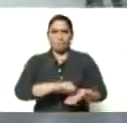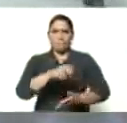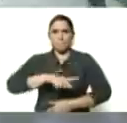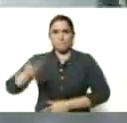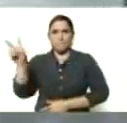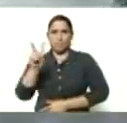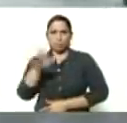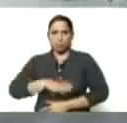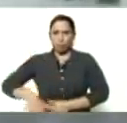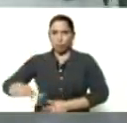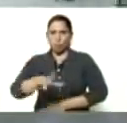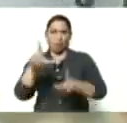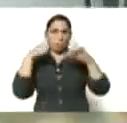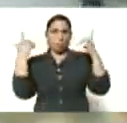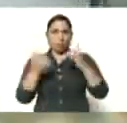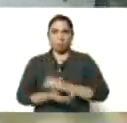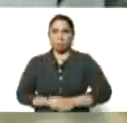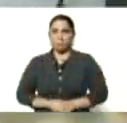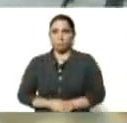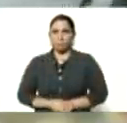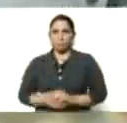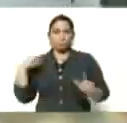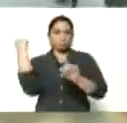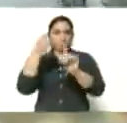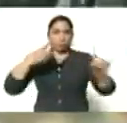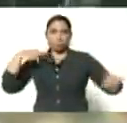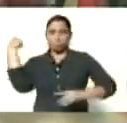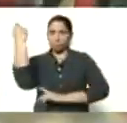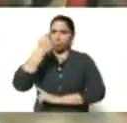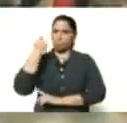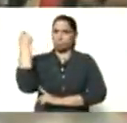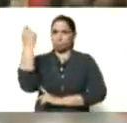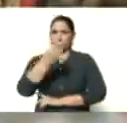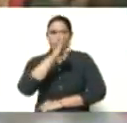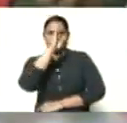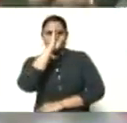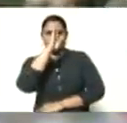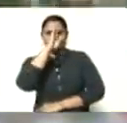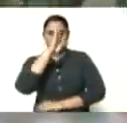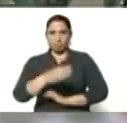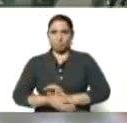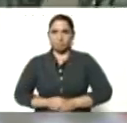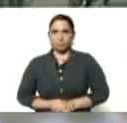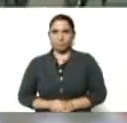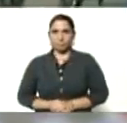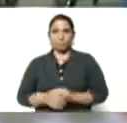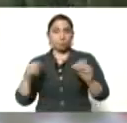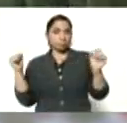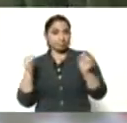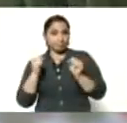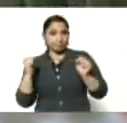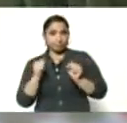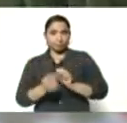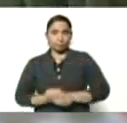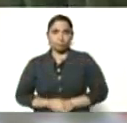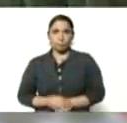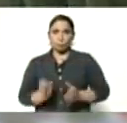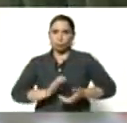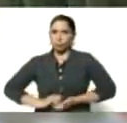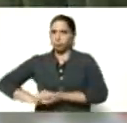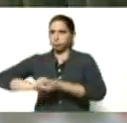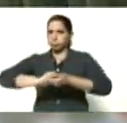La Guaira, Amazonas, Apure, Barinas, Mérida,